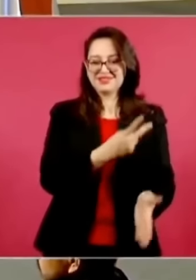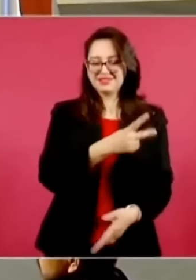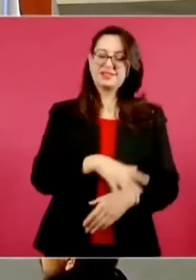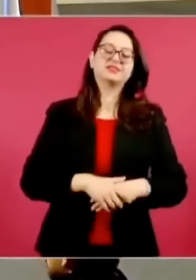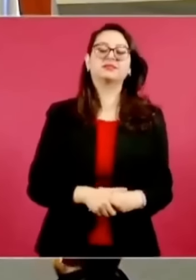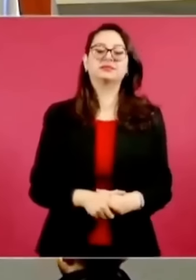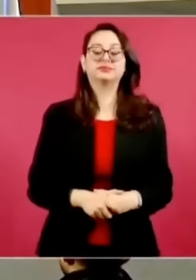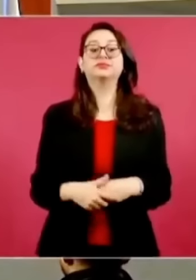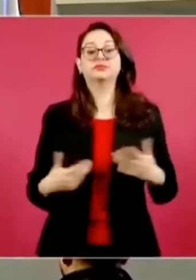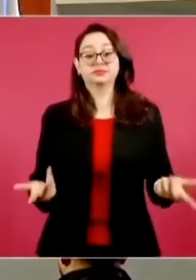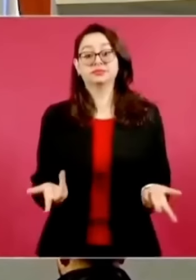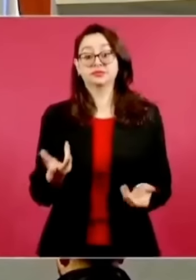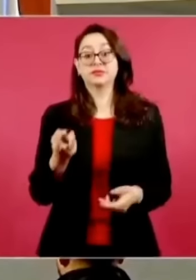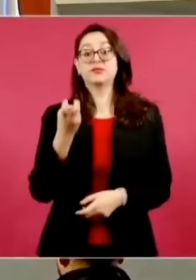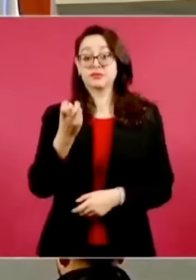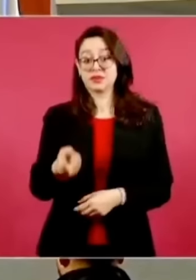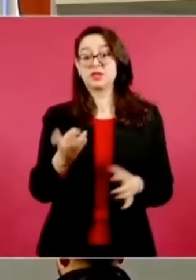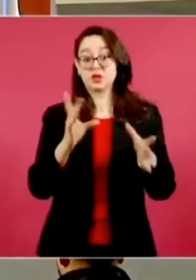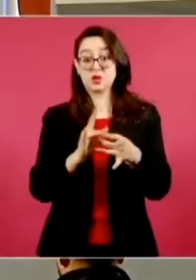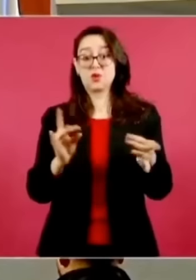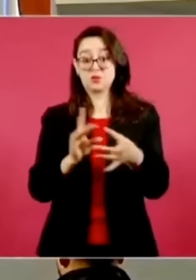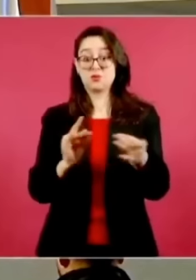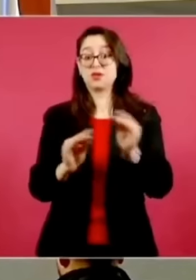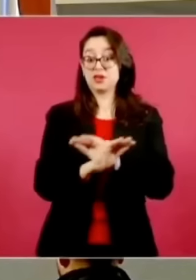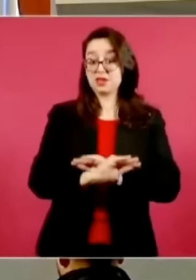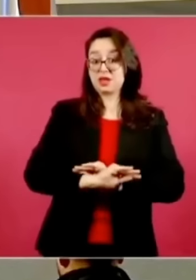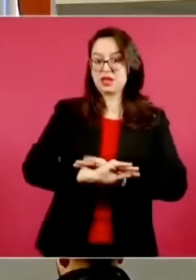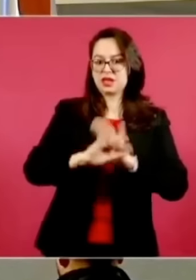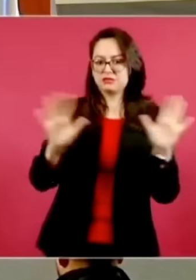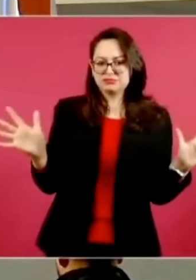las cosas en claro, porque si no,